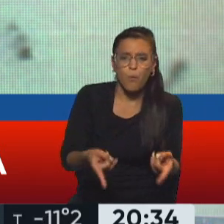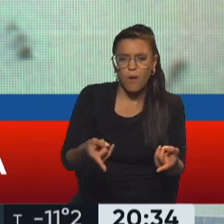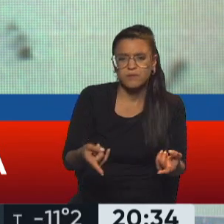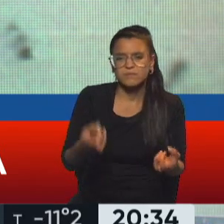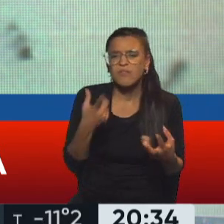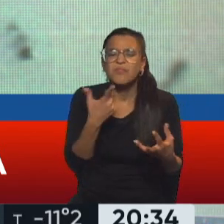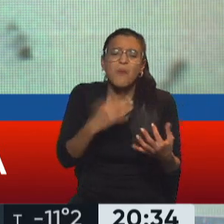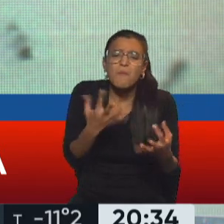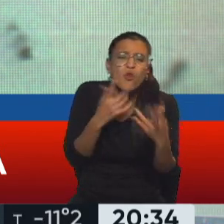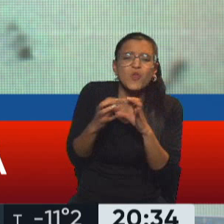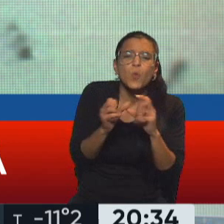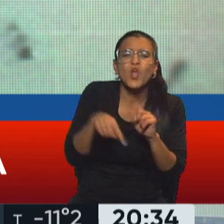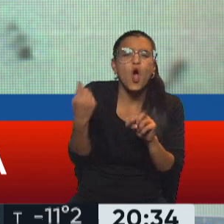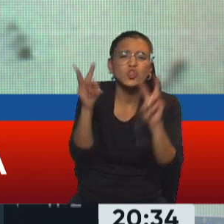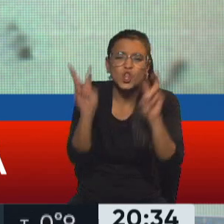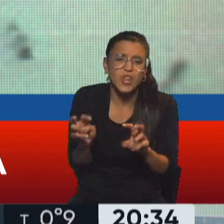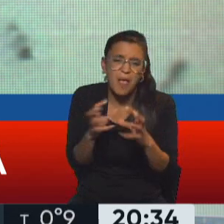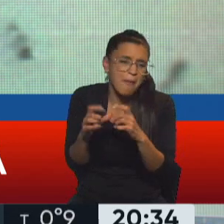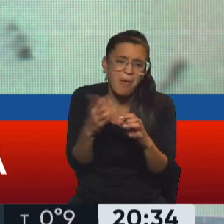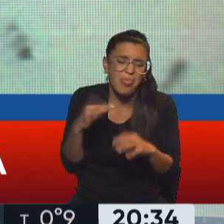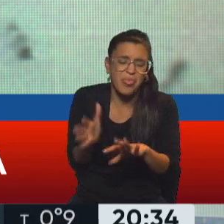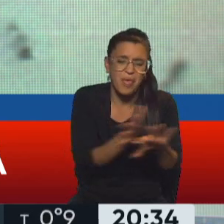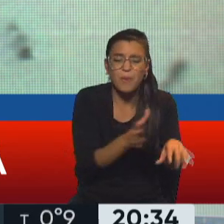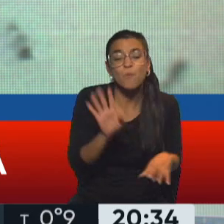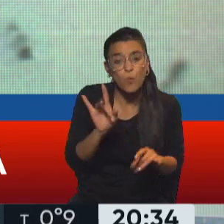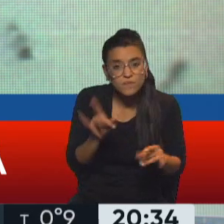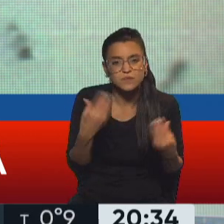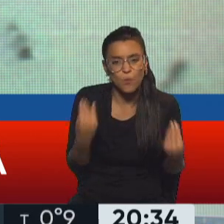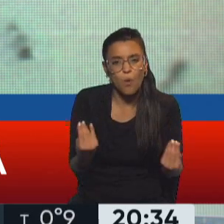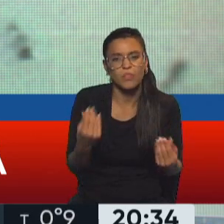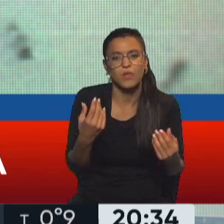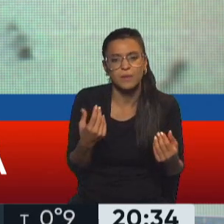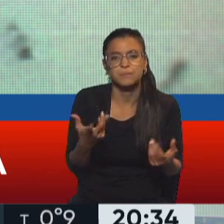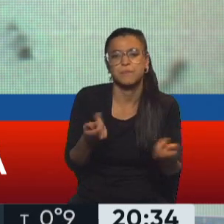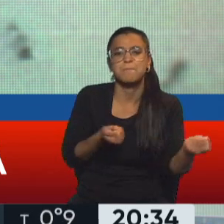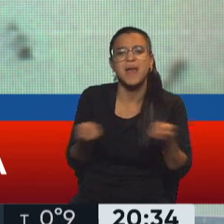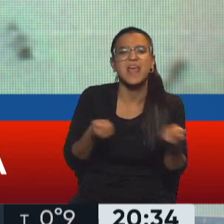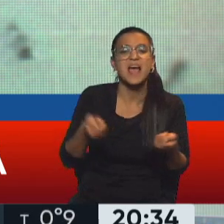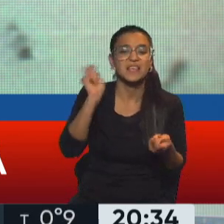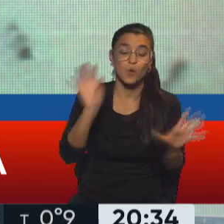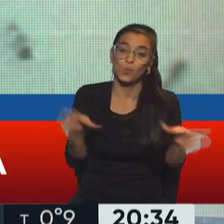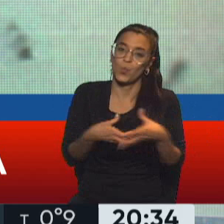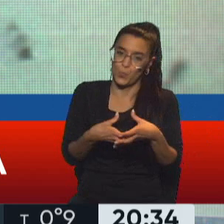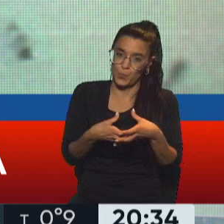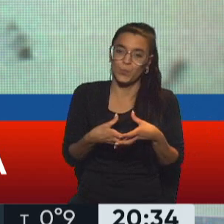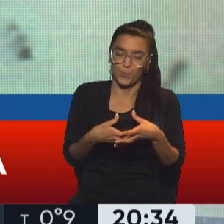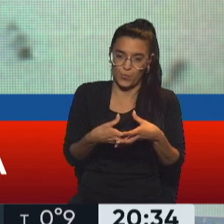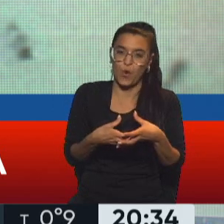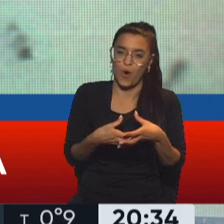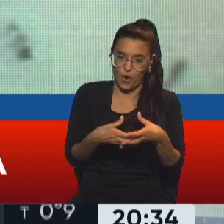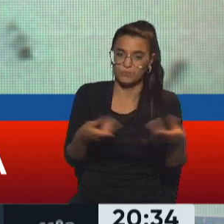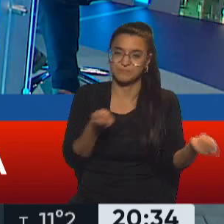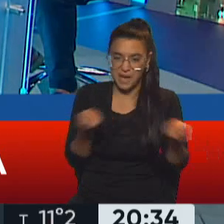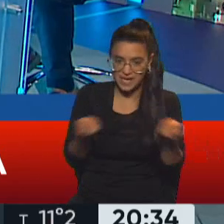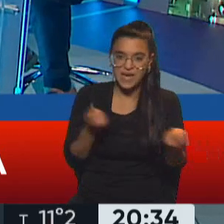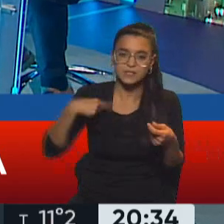estar discutiendo otras cosas, ¿no? Ahora es muy difícil, digo, cuando la agenda la maneja un grupo, digamos, muy radicalizado que está